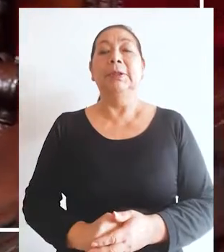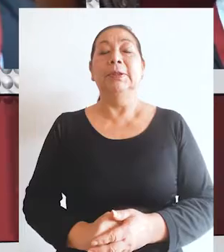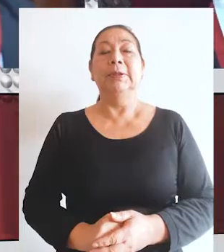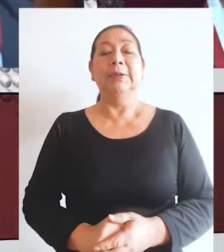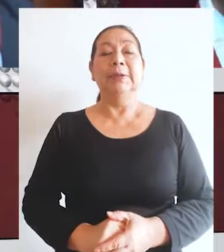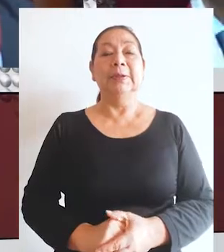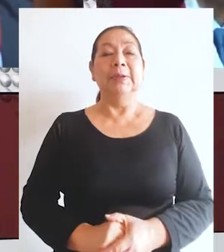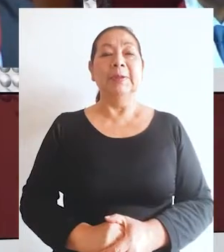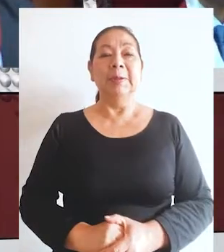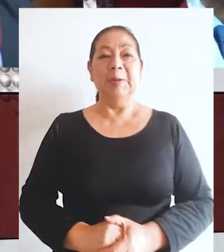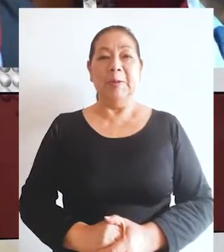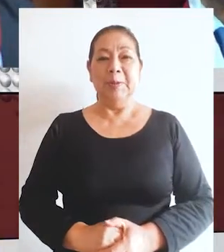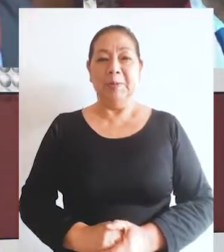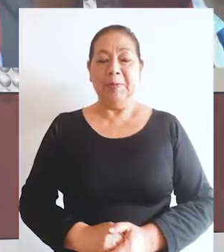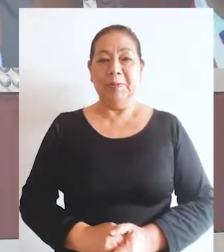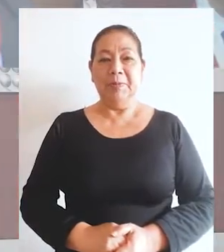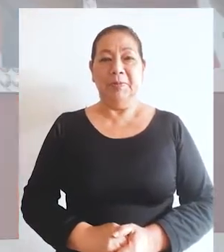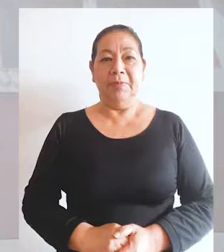públicas.